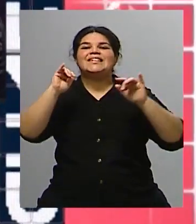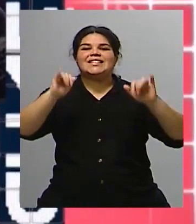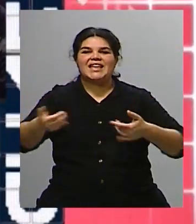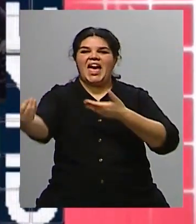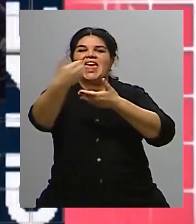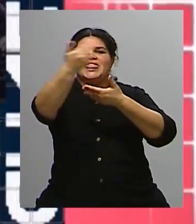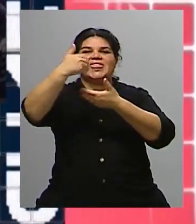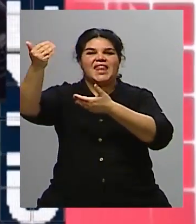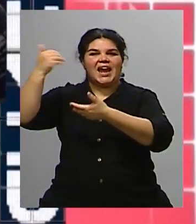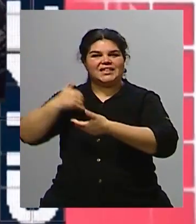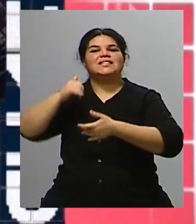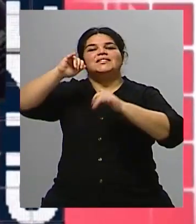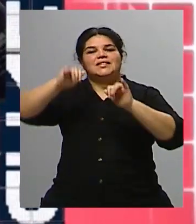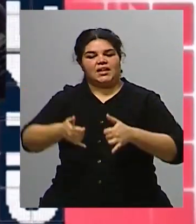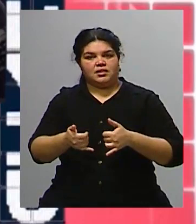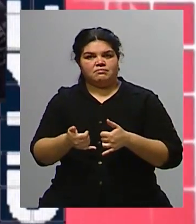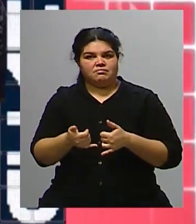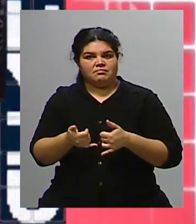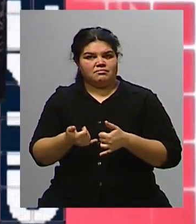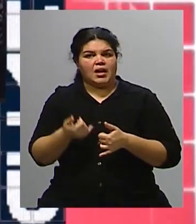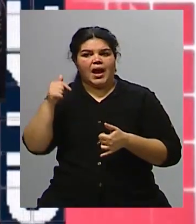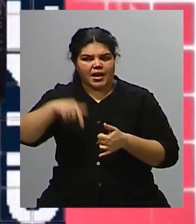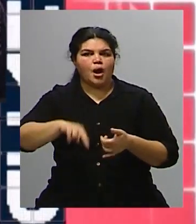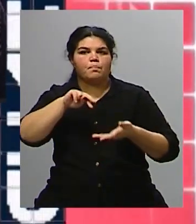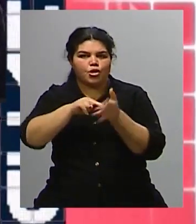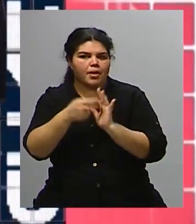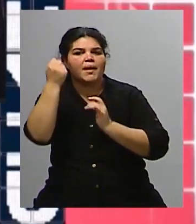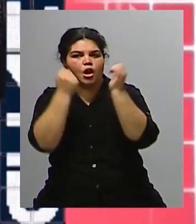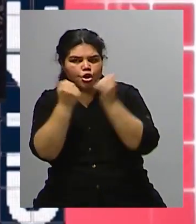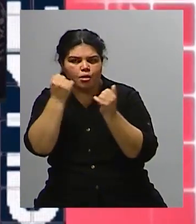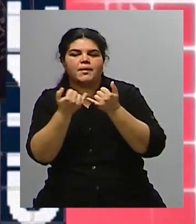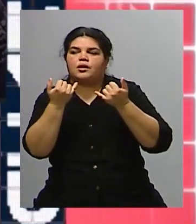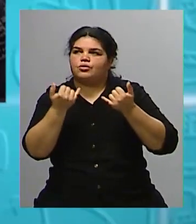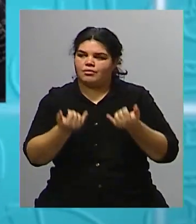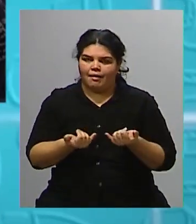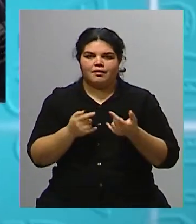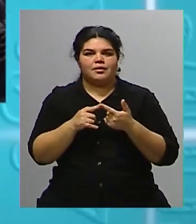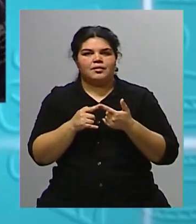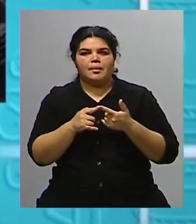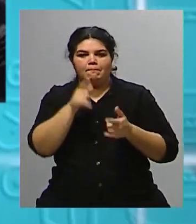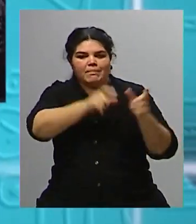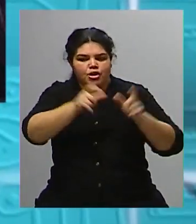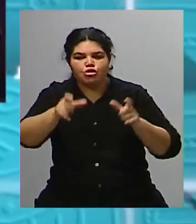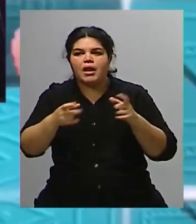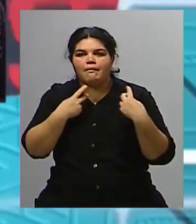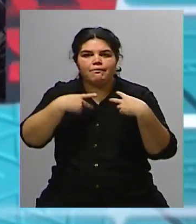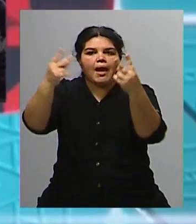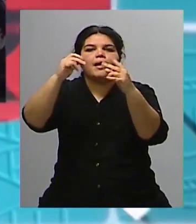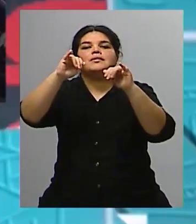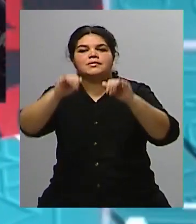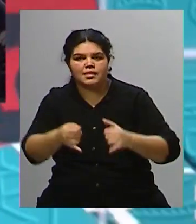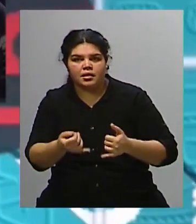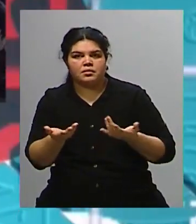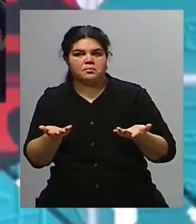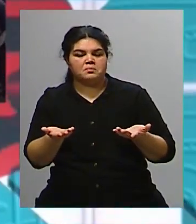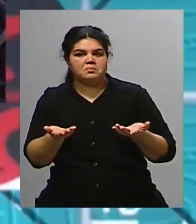no implica que no haya personas que se están yendo. Pero sí hay otras variables que no permiten que las personas quizás estuvieran yendo tanto como quisieran. Como por